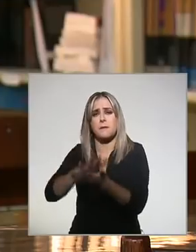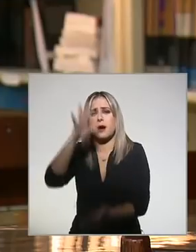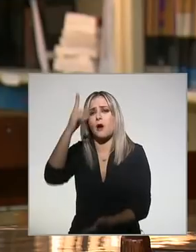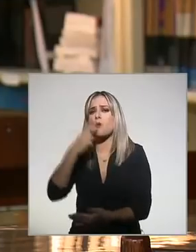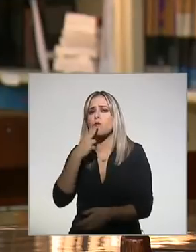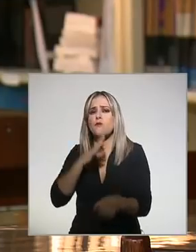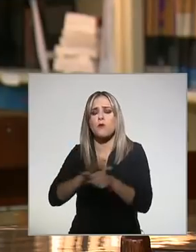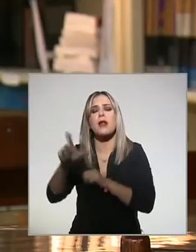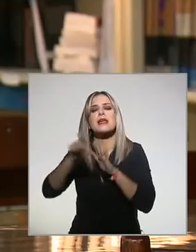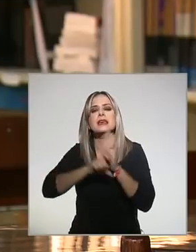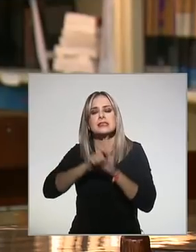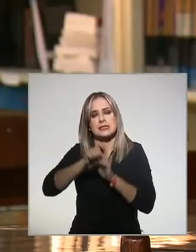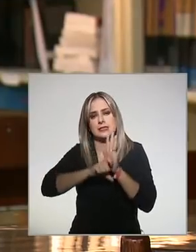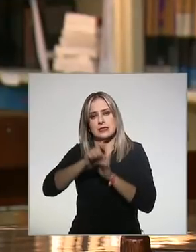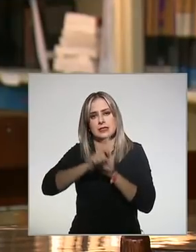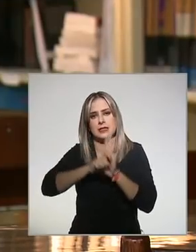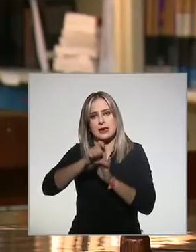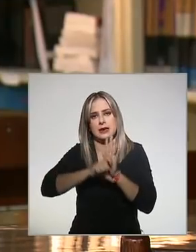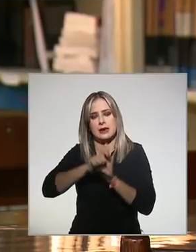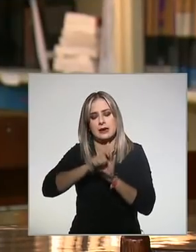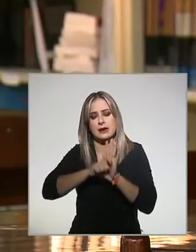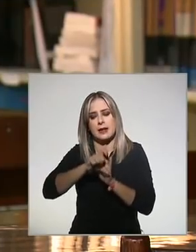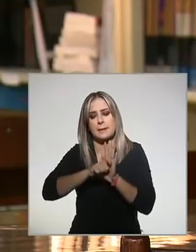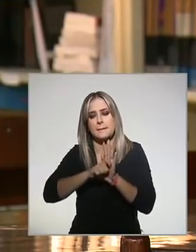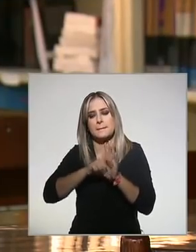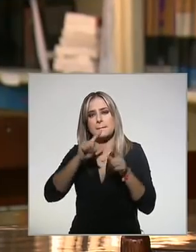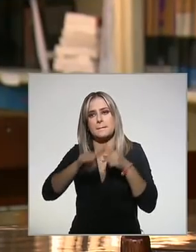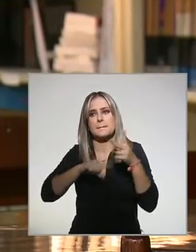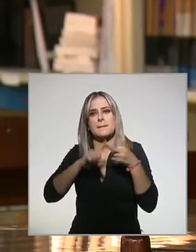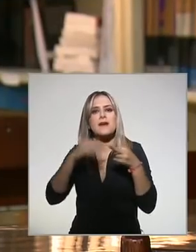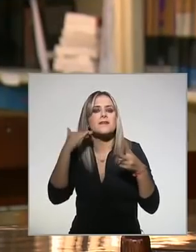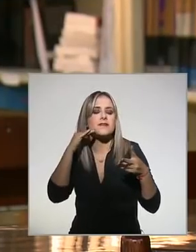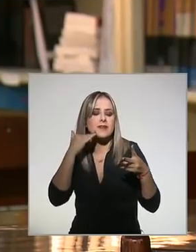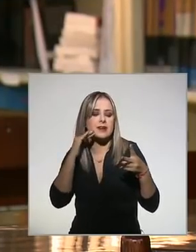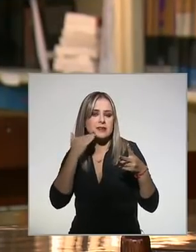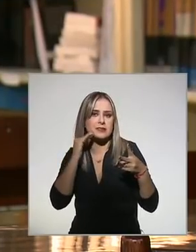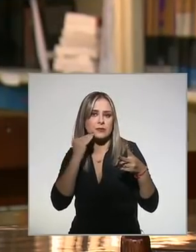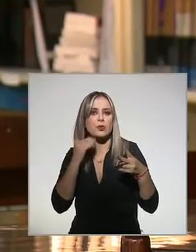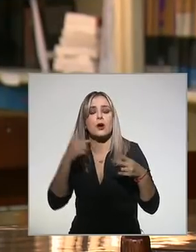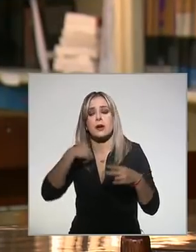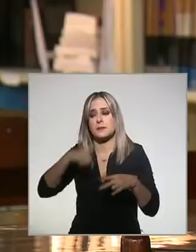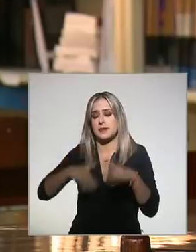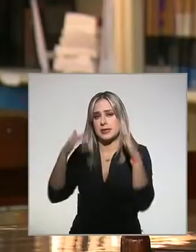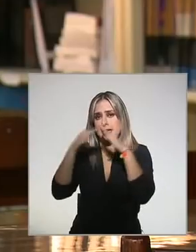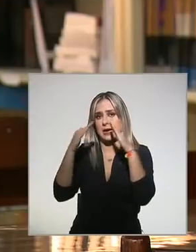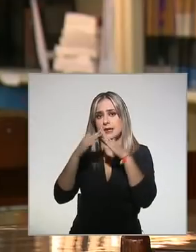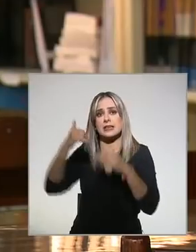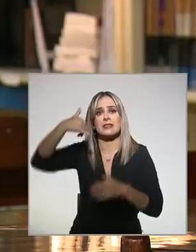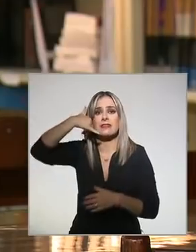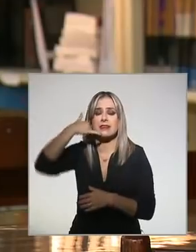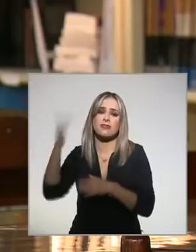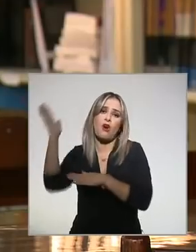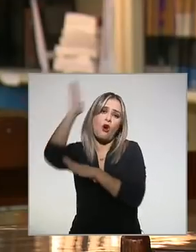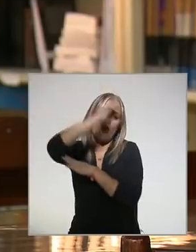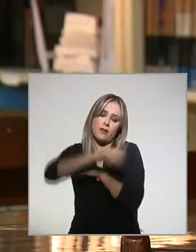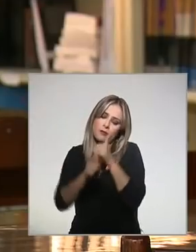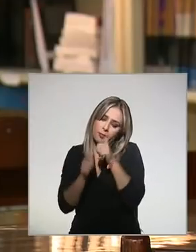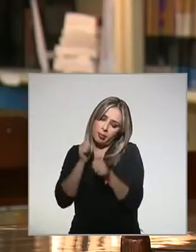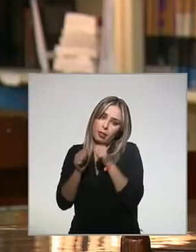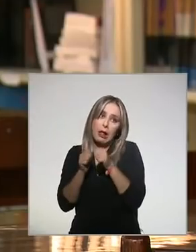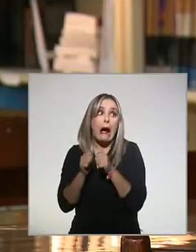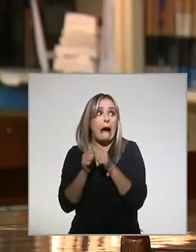es Instagram y Facebook. En mi casa, si traigo el teléfono todo el día, sí me